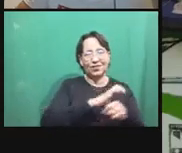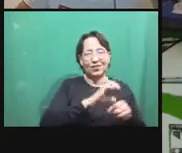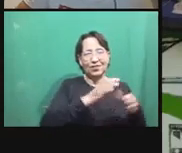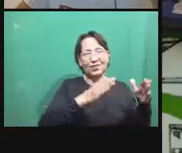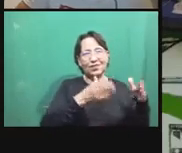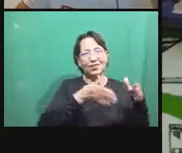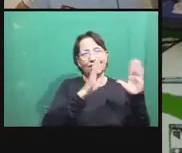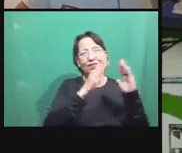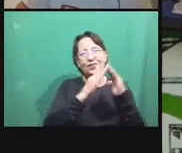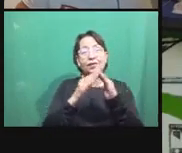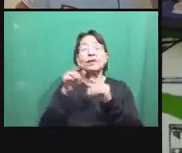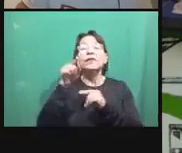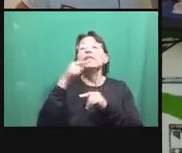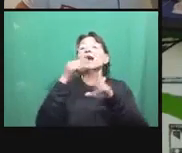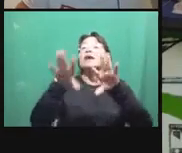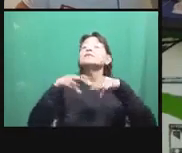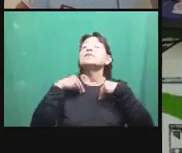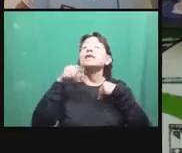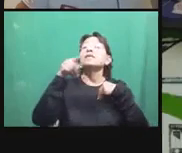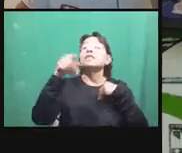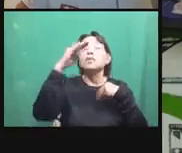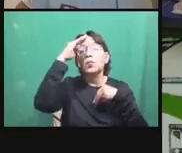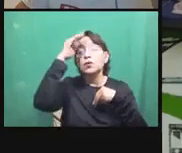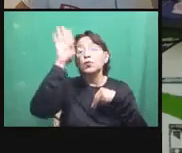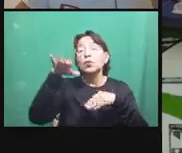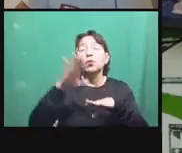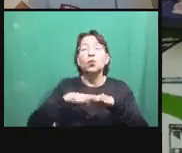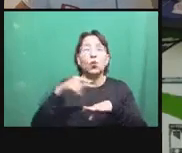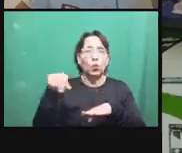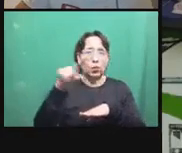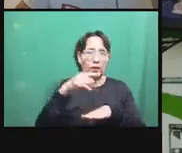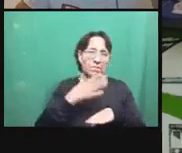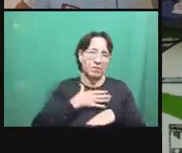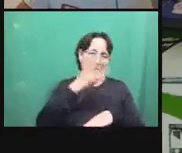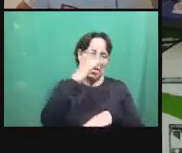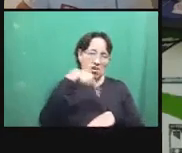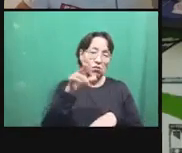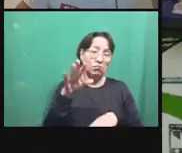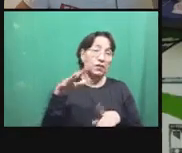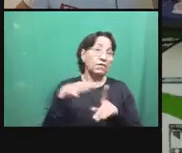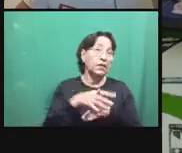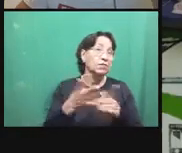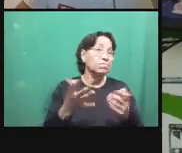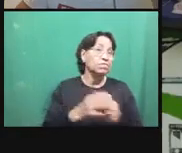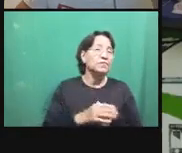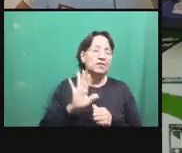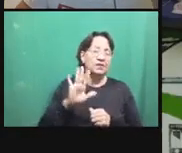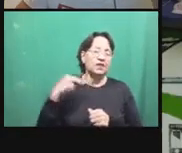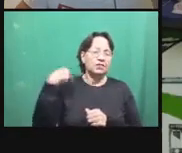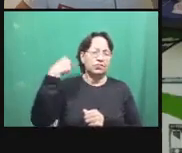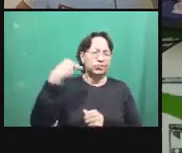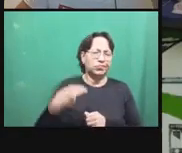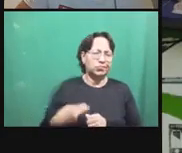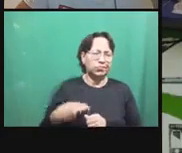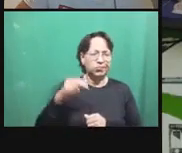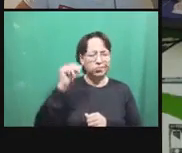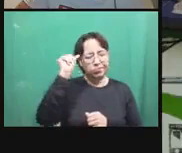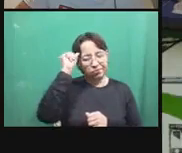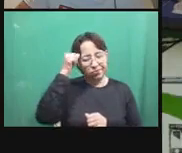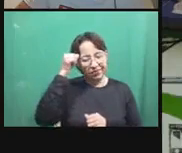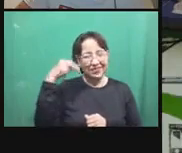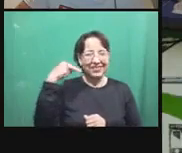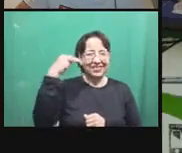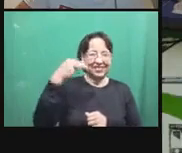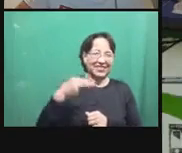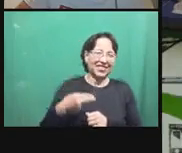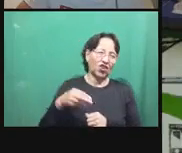acepten su responsabilidad en el caso de su hijo. Y un momento histórico que ya ha tenido repercusiones en otras instancias,